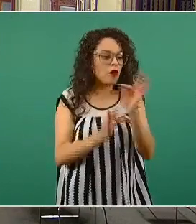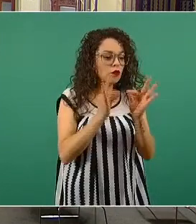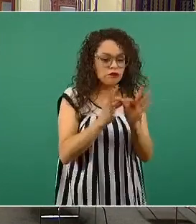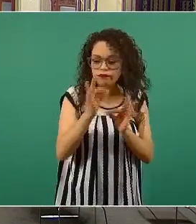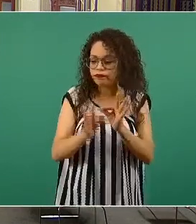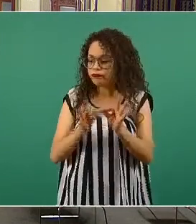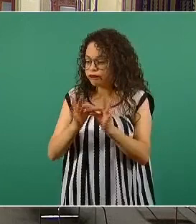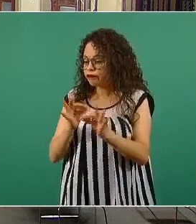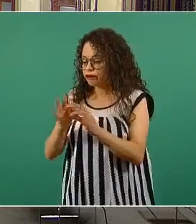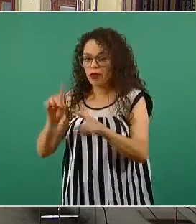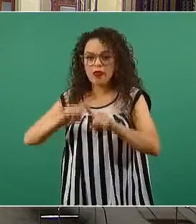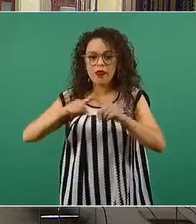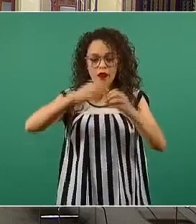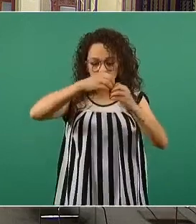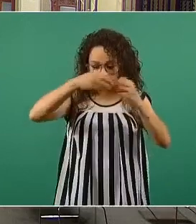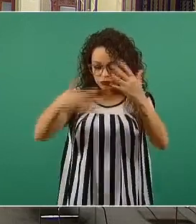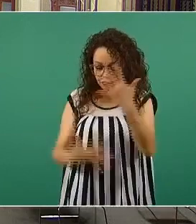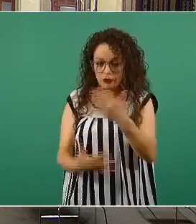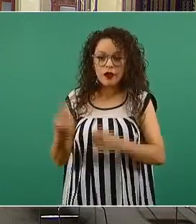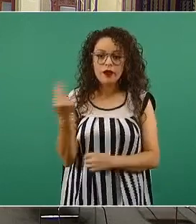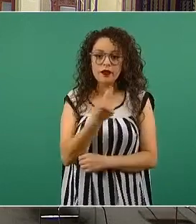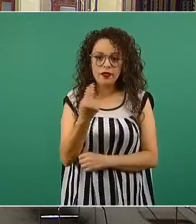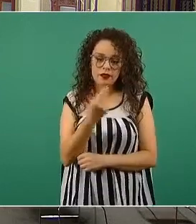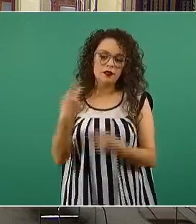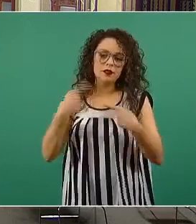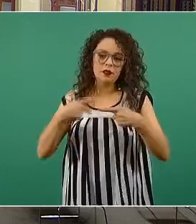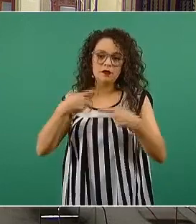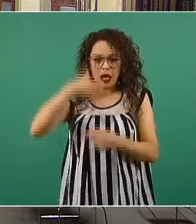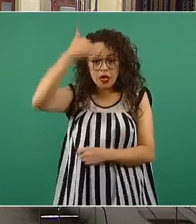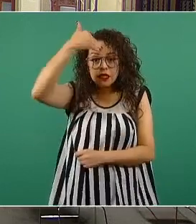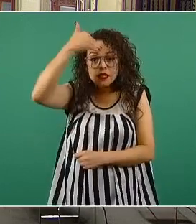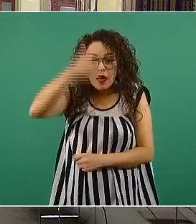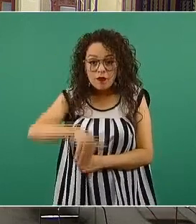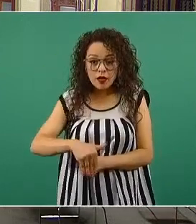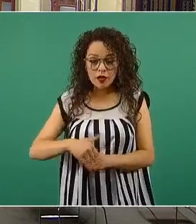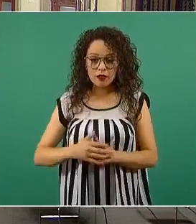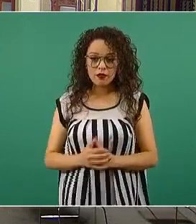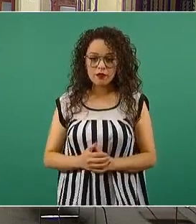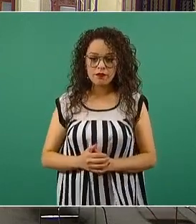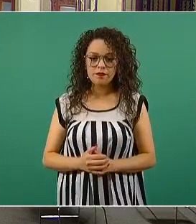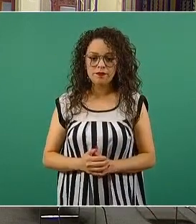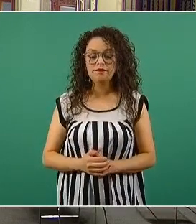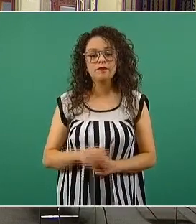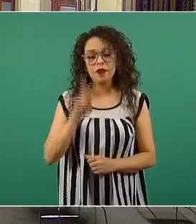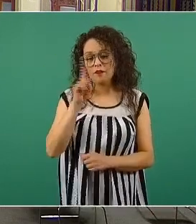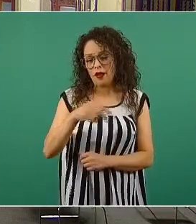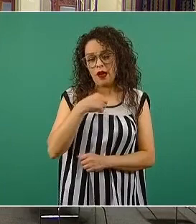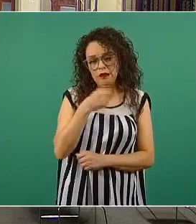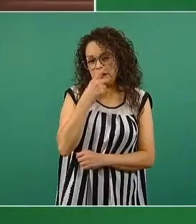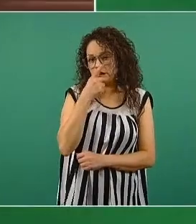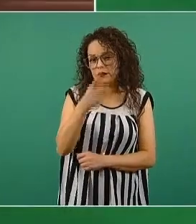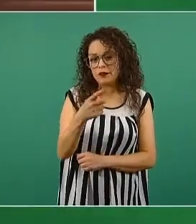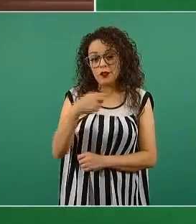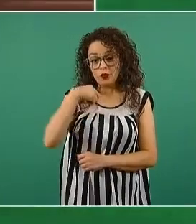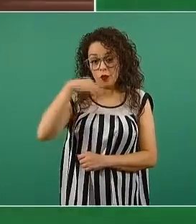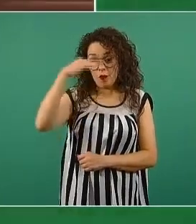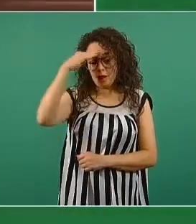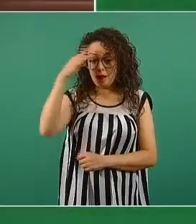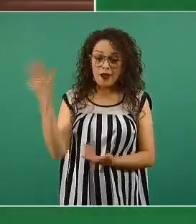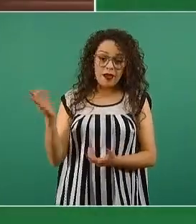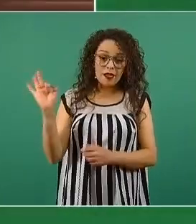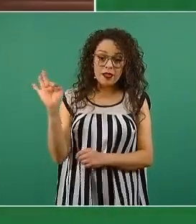que tienen que considerar las personas. A mí tengo que confesar que en algún momento pensé que íbamos a tener